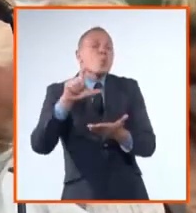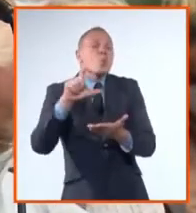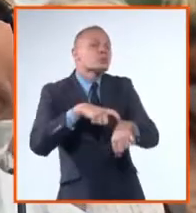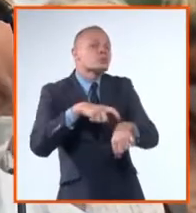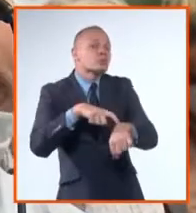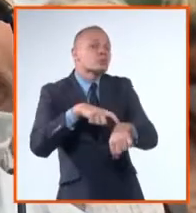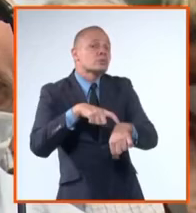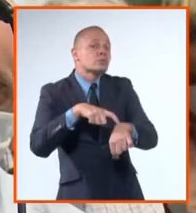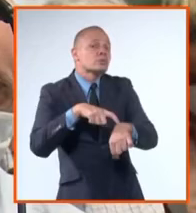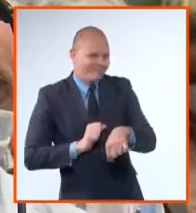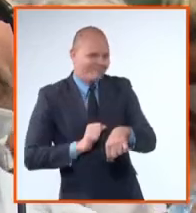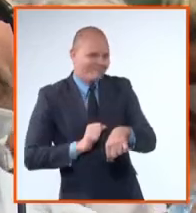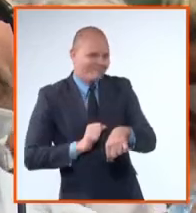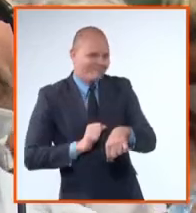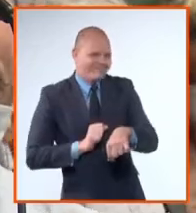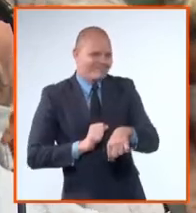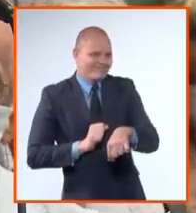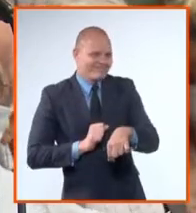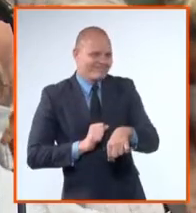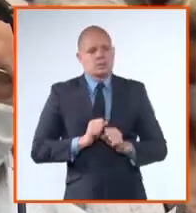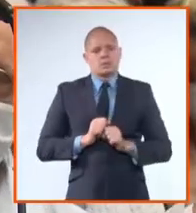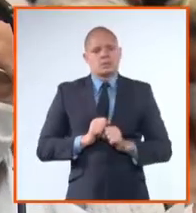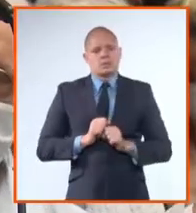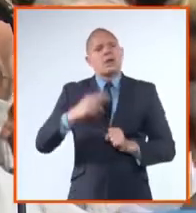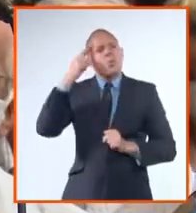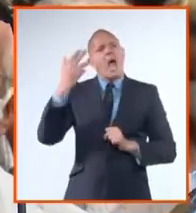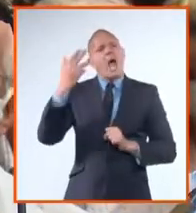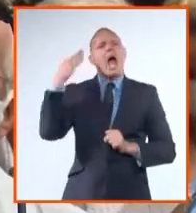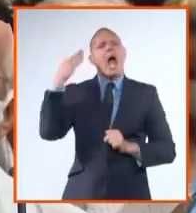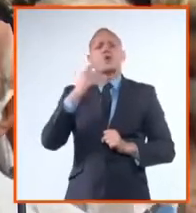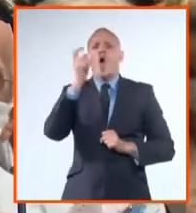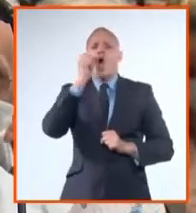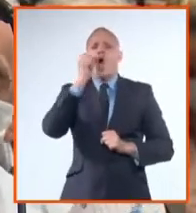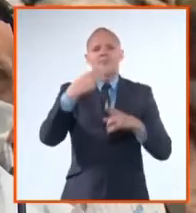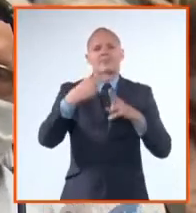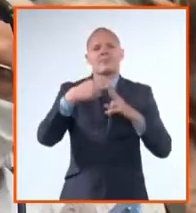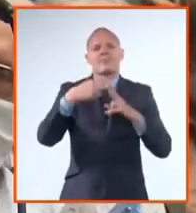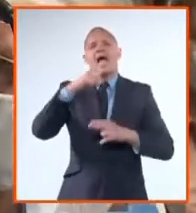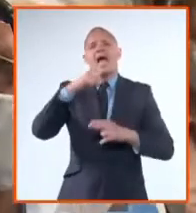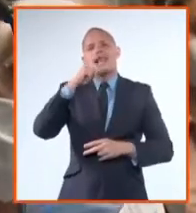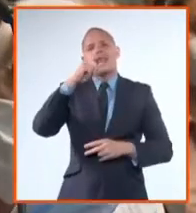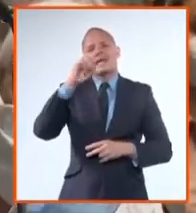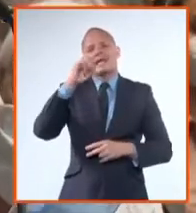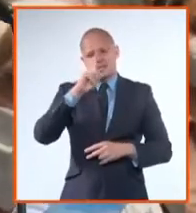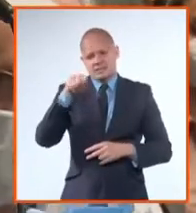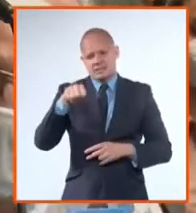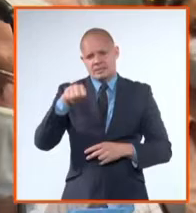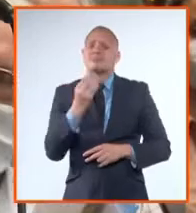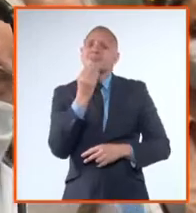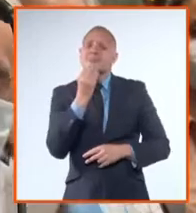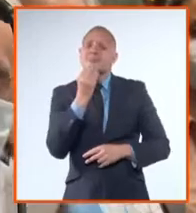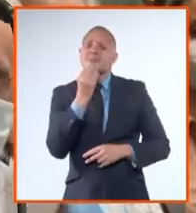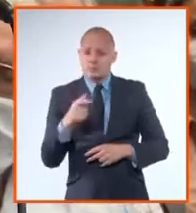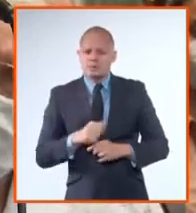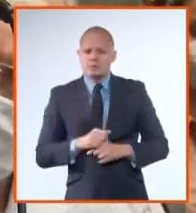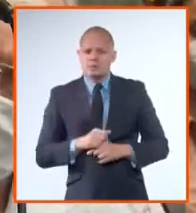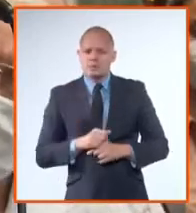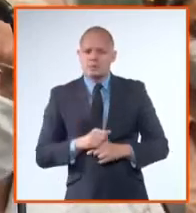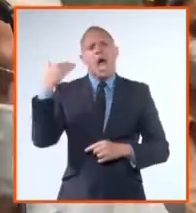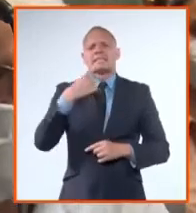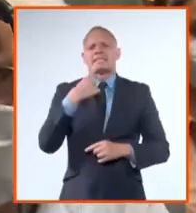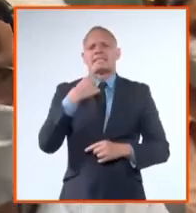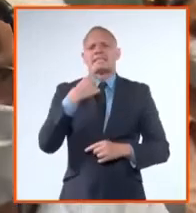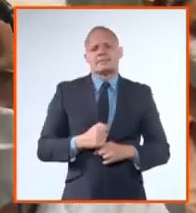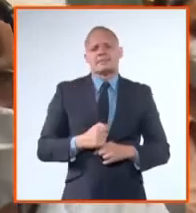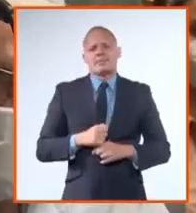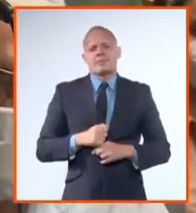está la interrogante de Lenin, ¿qué hacer? Y ese interrogante nos lleva a que siempre debamos pensar que la